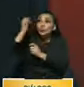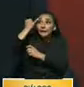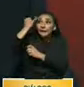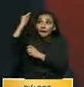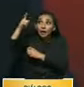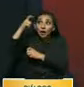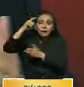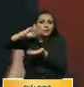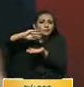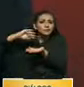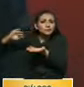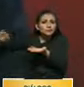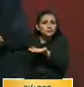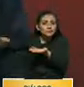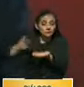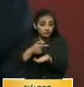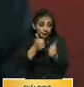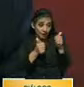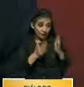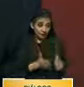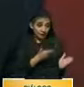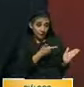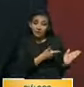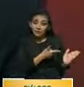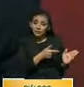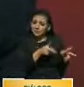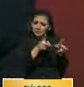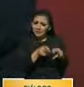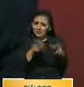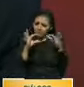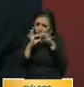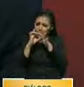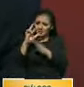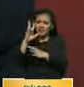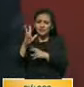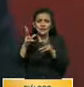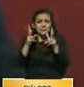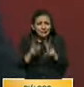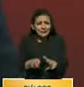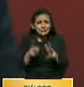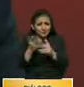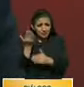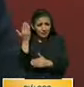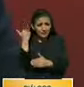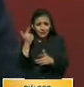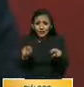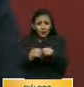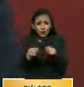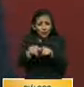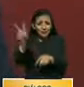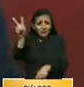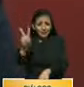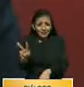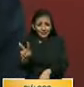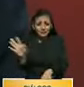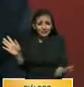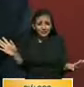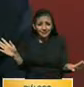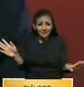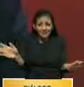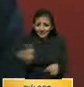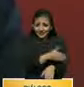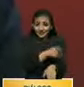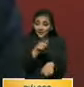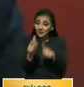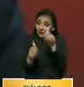un lado, tenemos al candidato oficialista que quiere llevarnos desesperadamente hacia Venezuela. Pero por otro lado, están